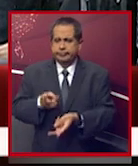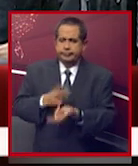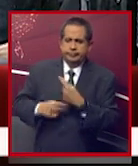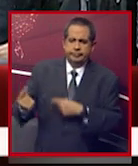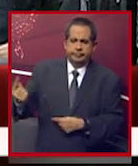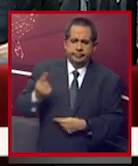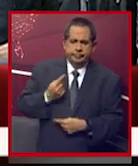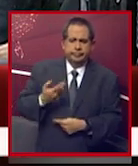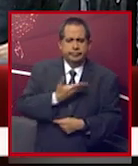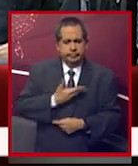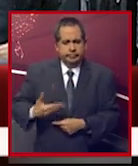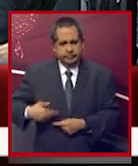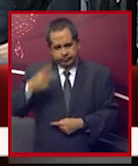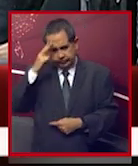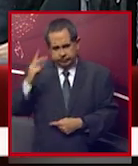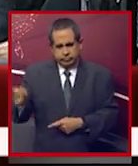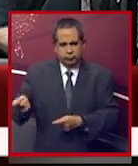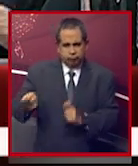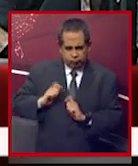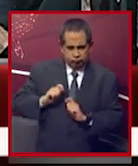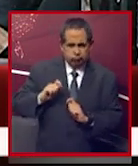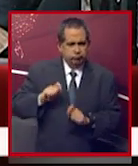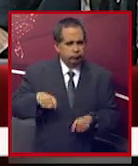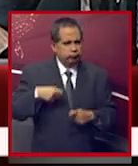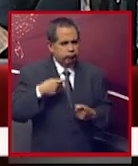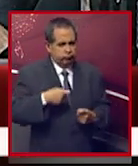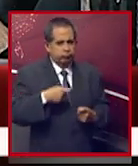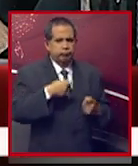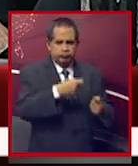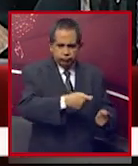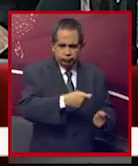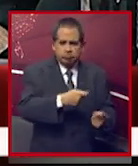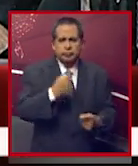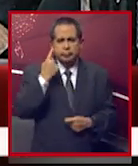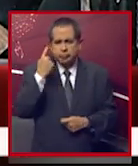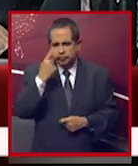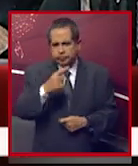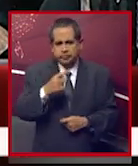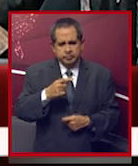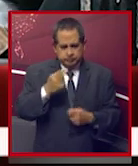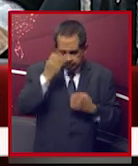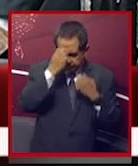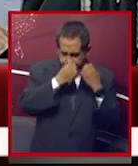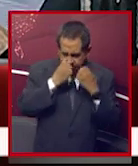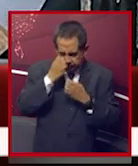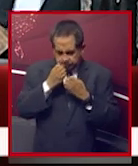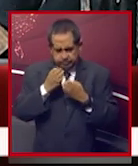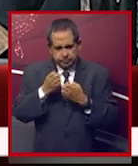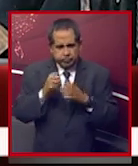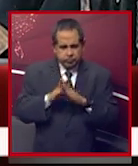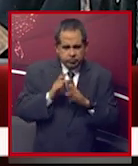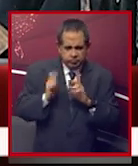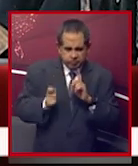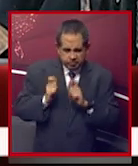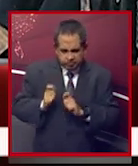por el presidente de la República a fin de que realicen por separado el